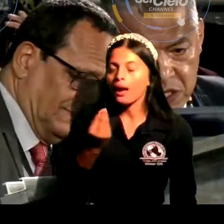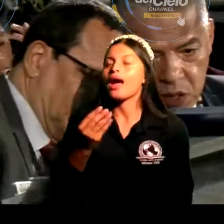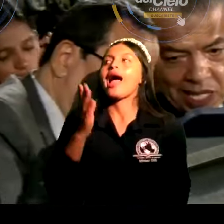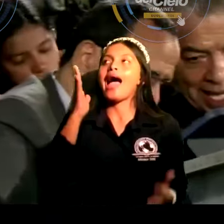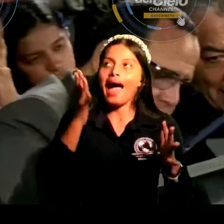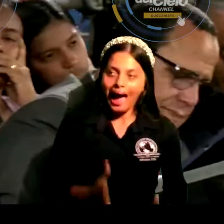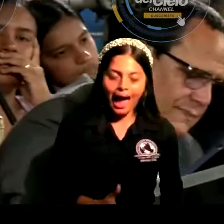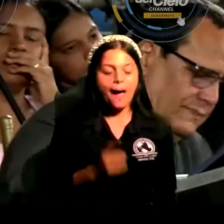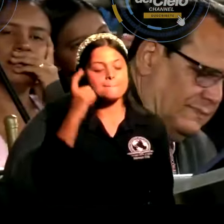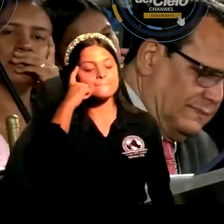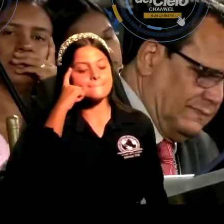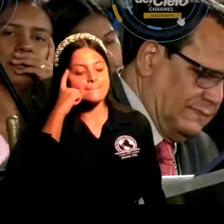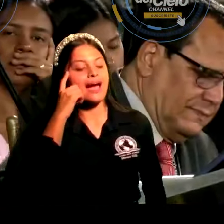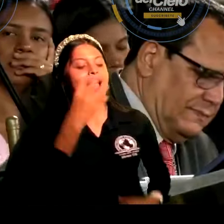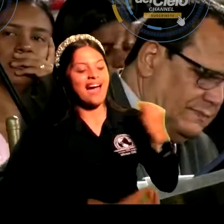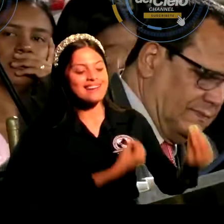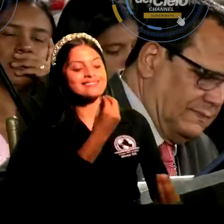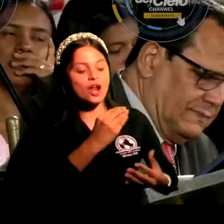viviera bien.